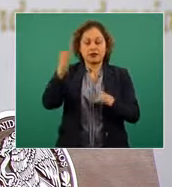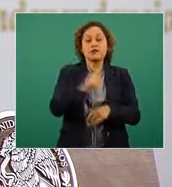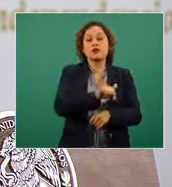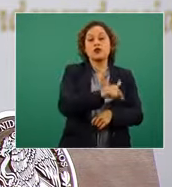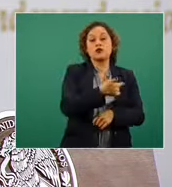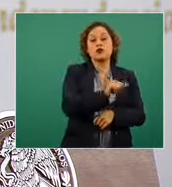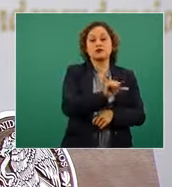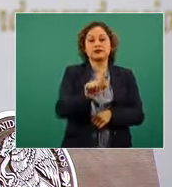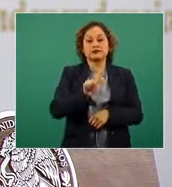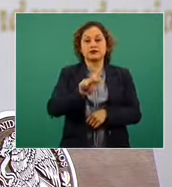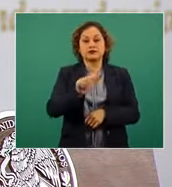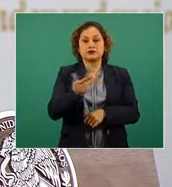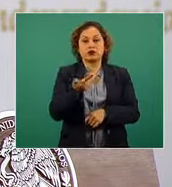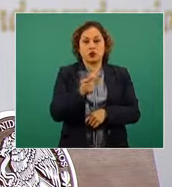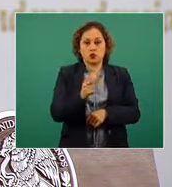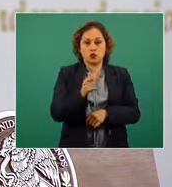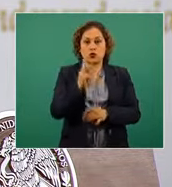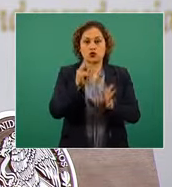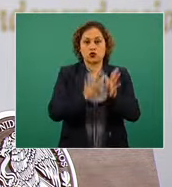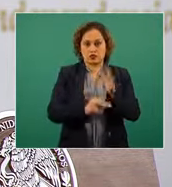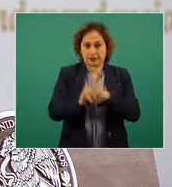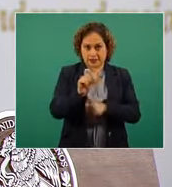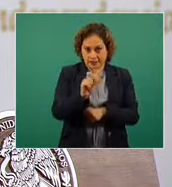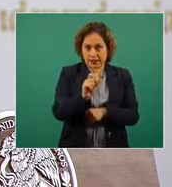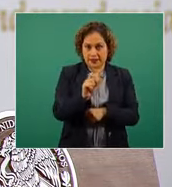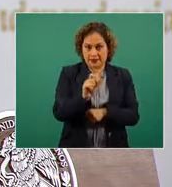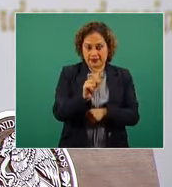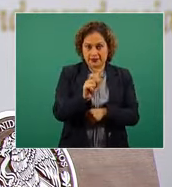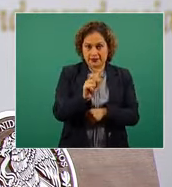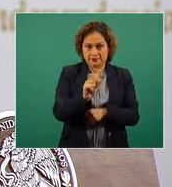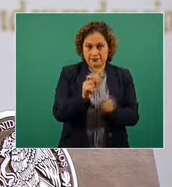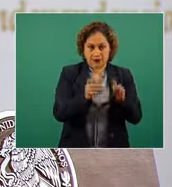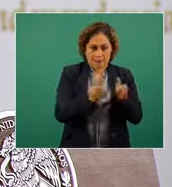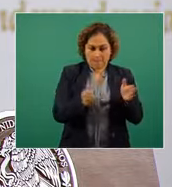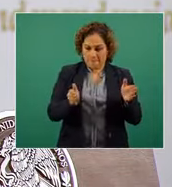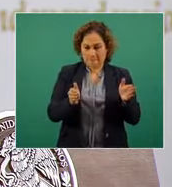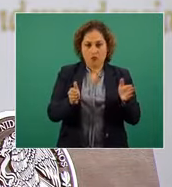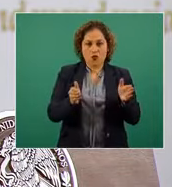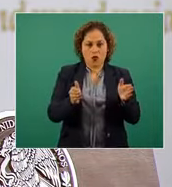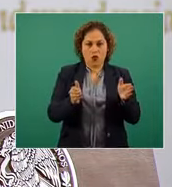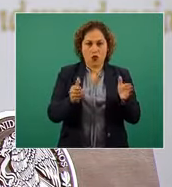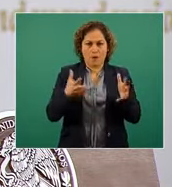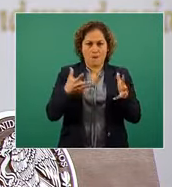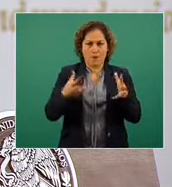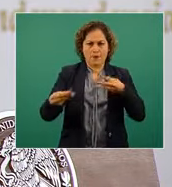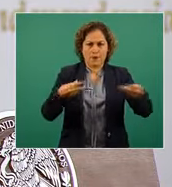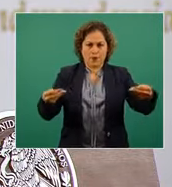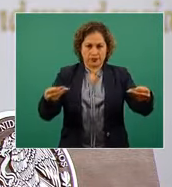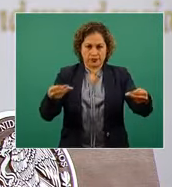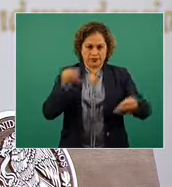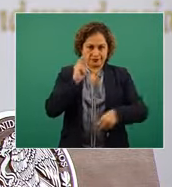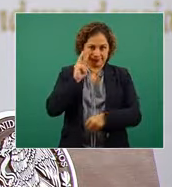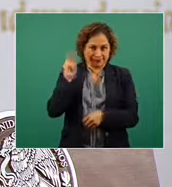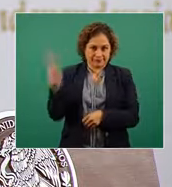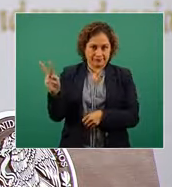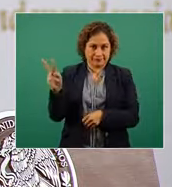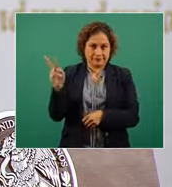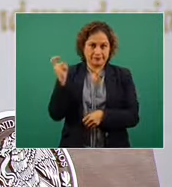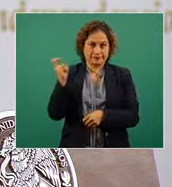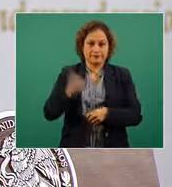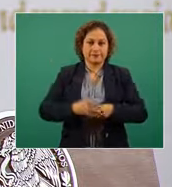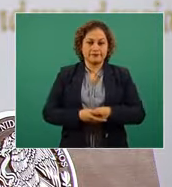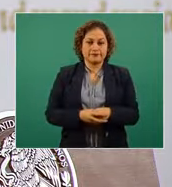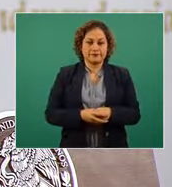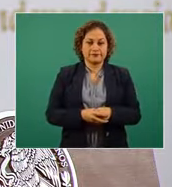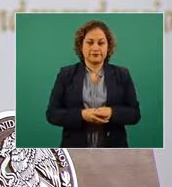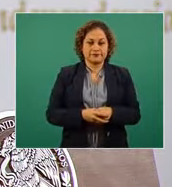de 2020. Este primer brote está representado aquí con una señal